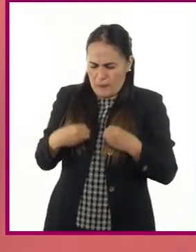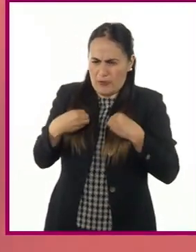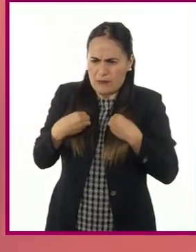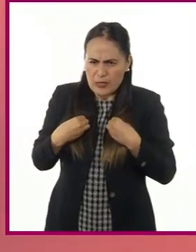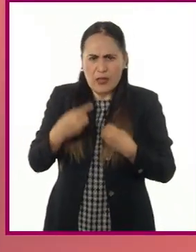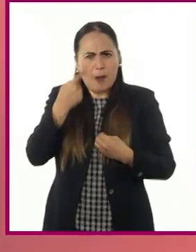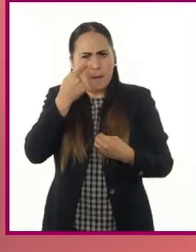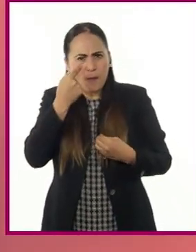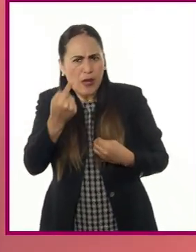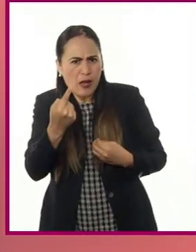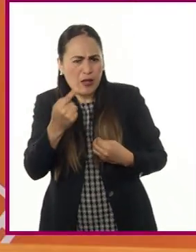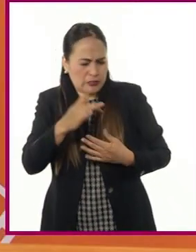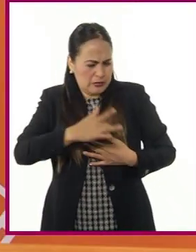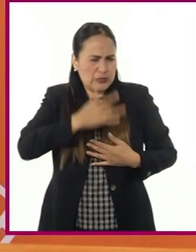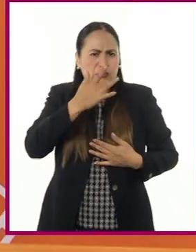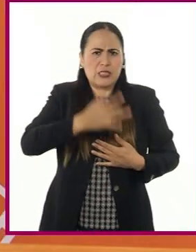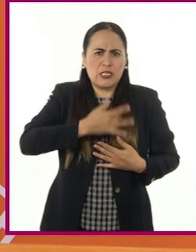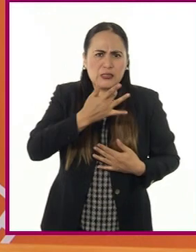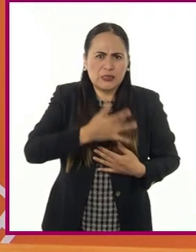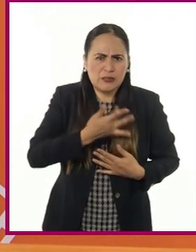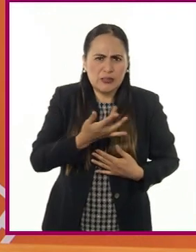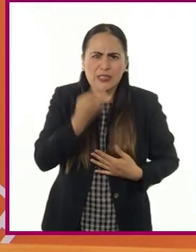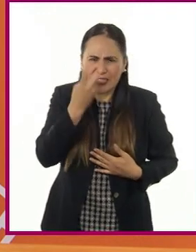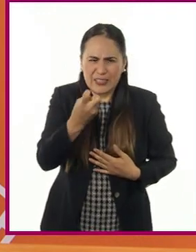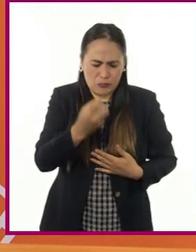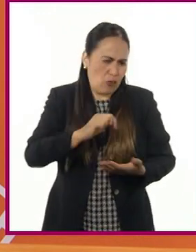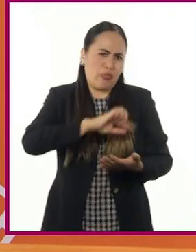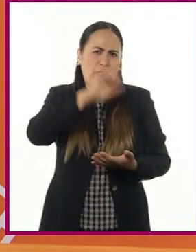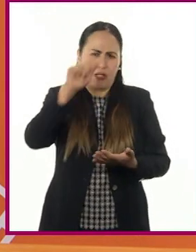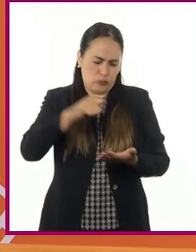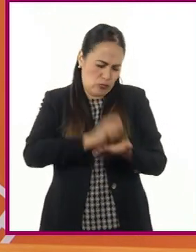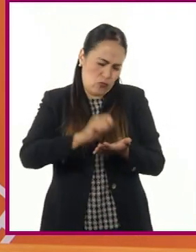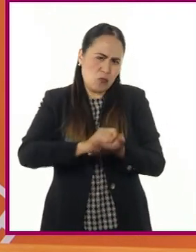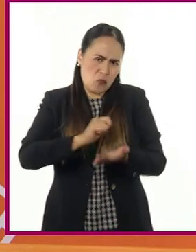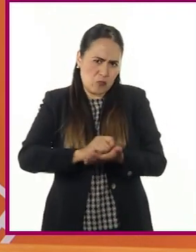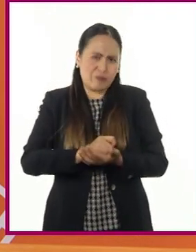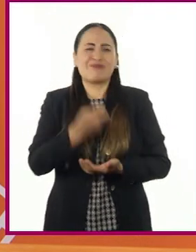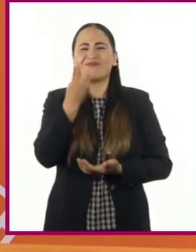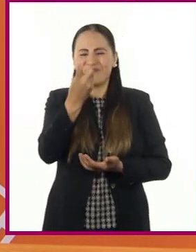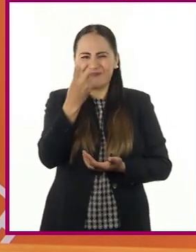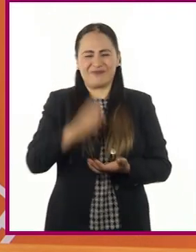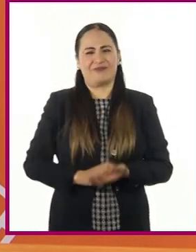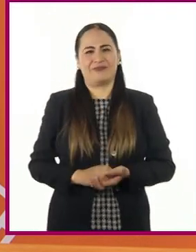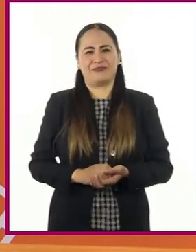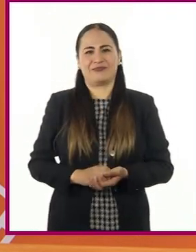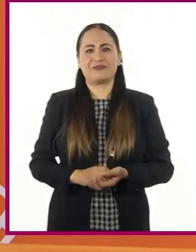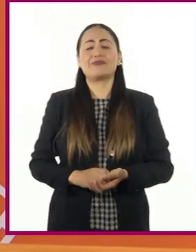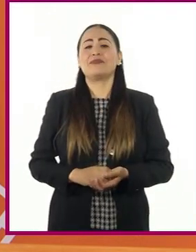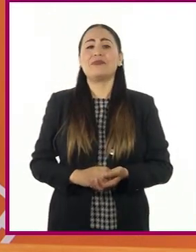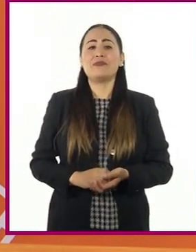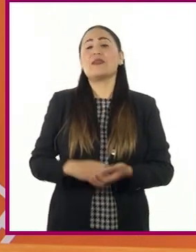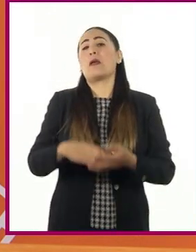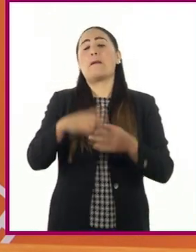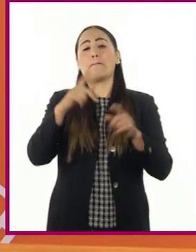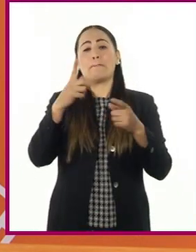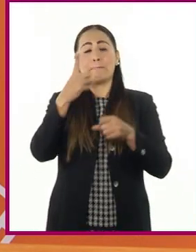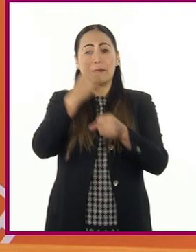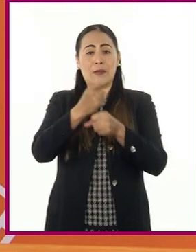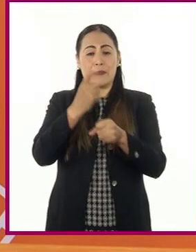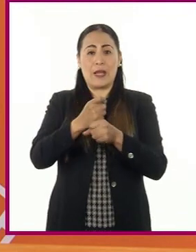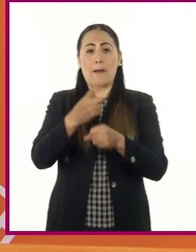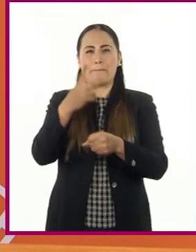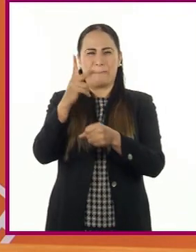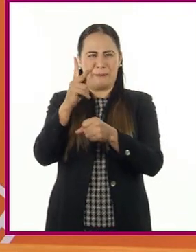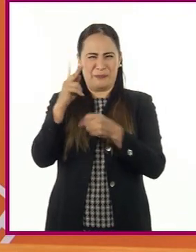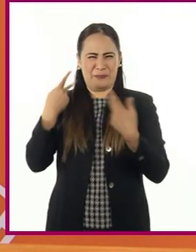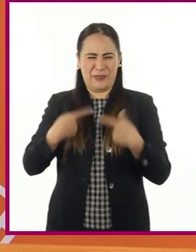o vivido. Así es. ¿Y ves que al explicarla utilizas la primera persona del plural? Porque la